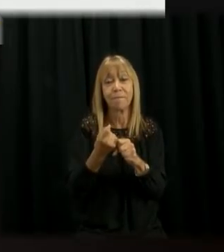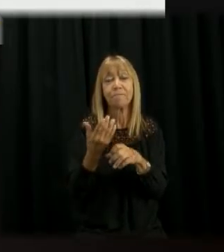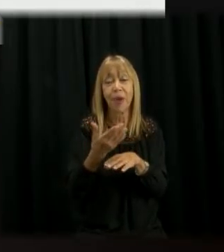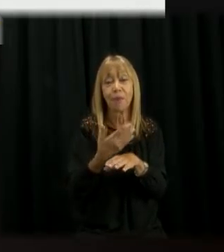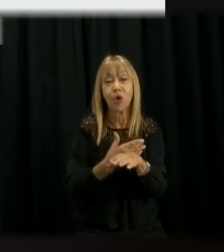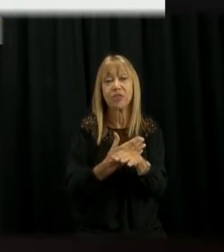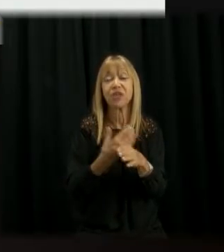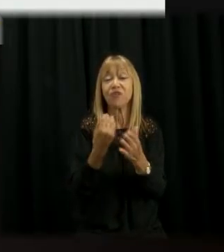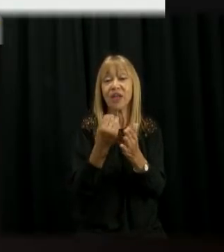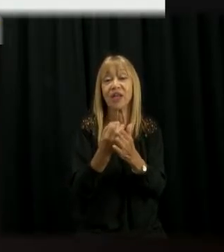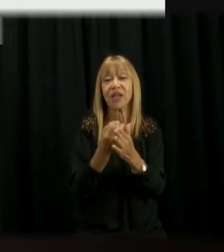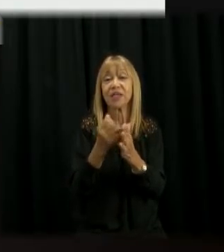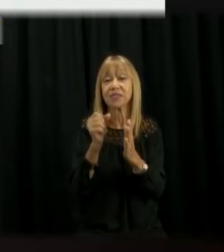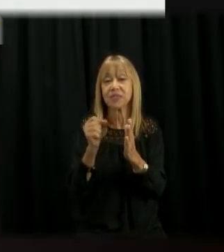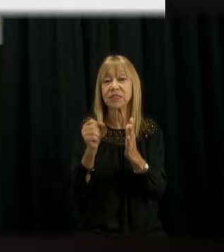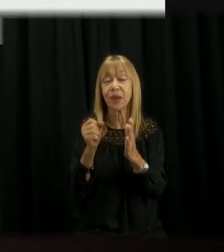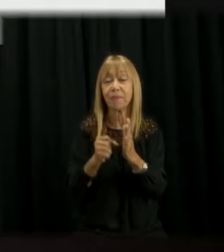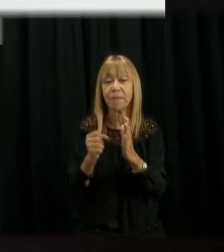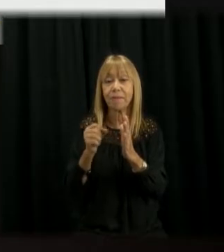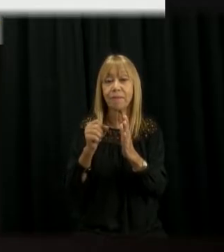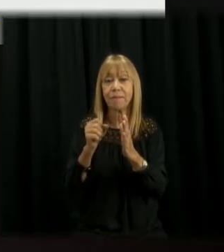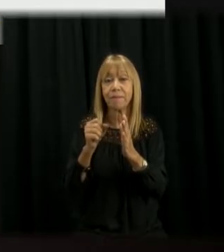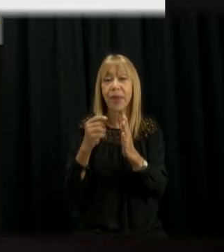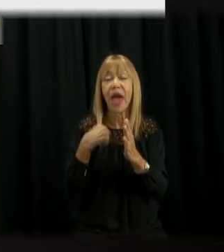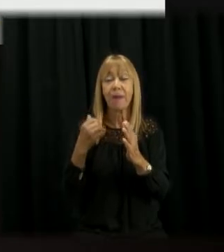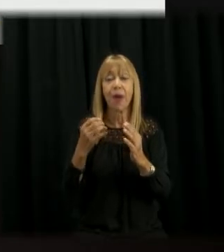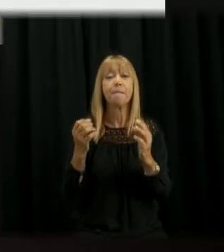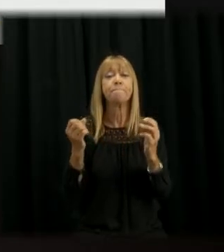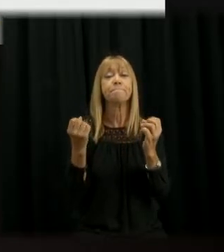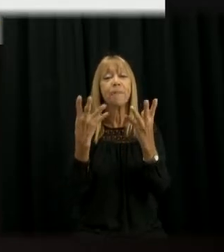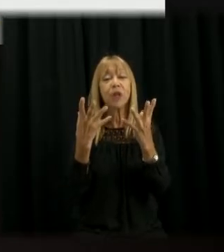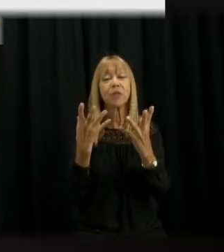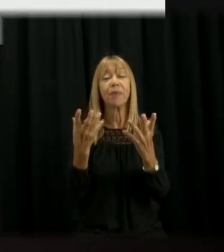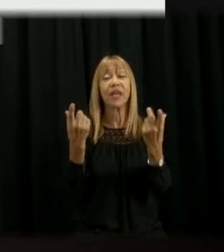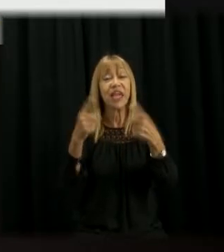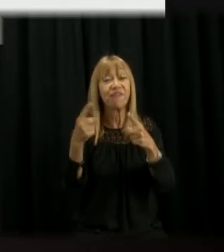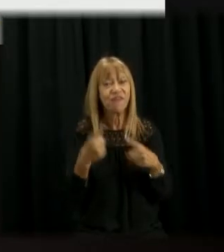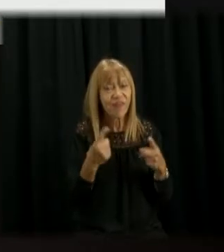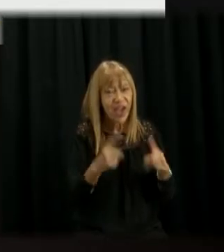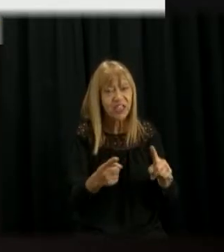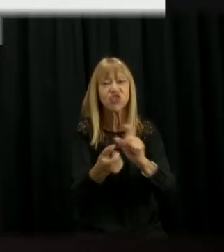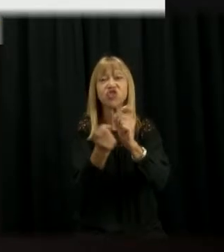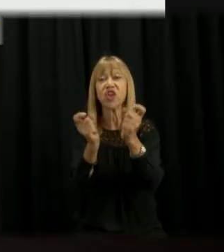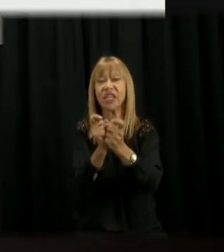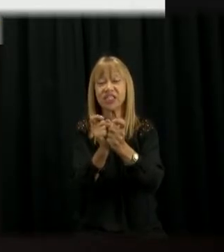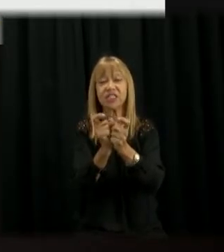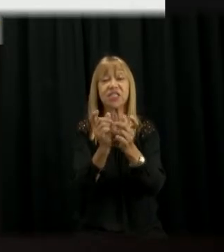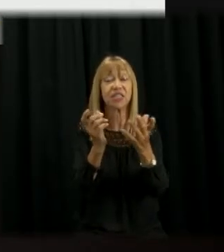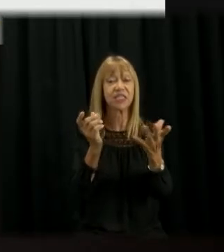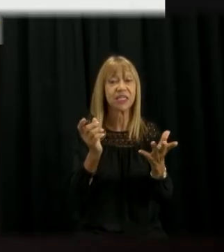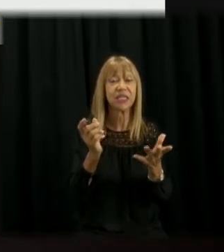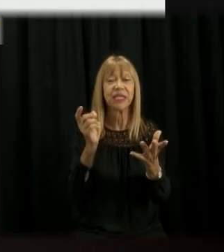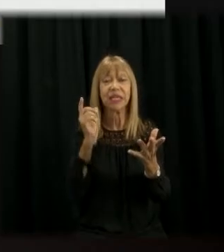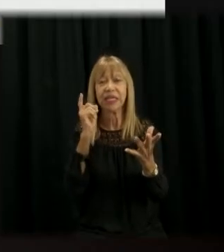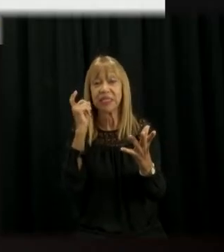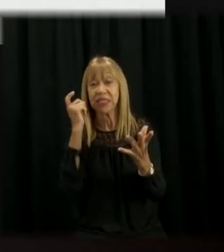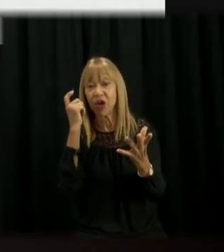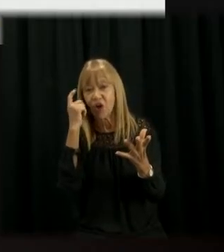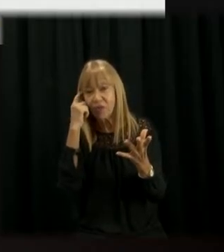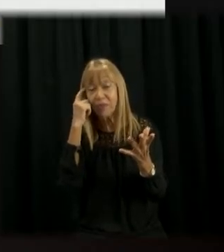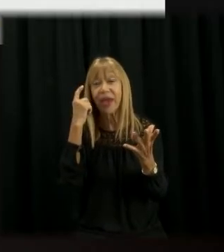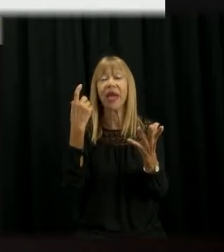el progreso en completar los estados financieros y auditados han sido impedidos por distintos eventos. El cambio de